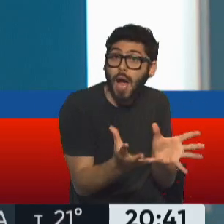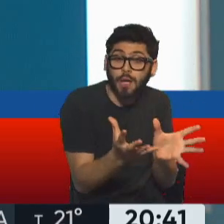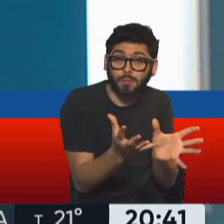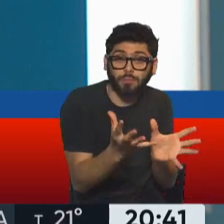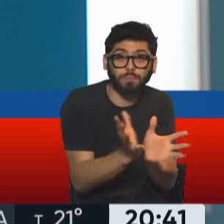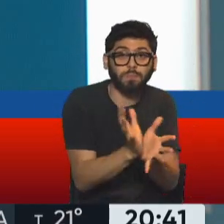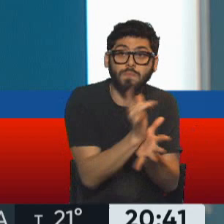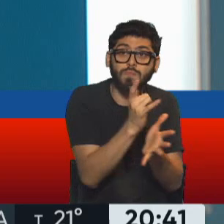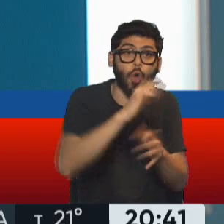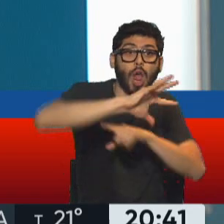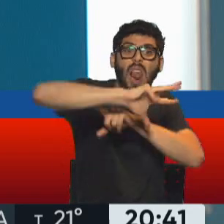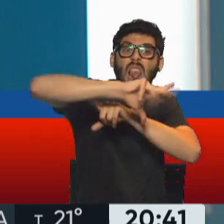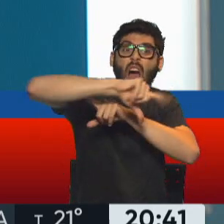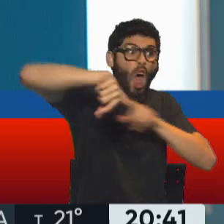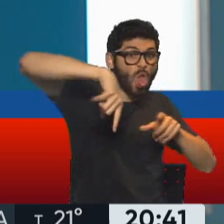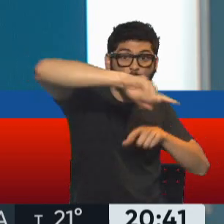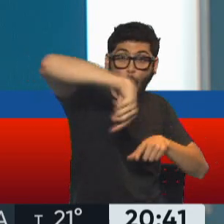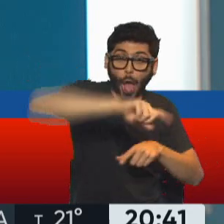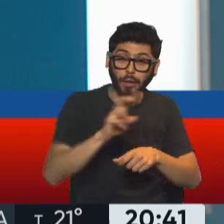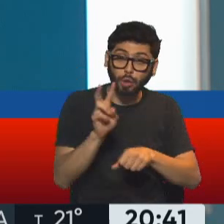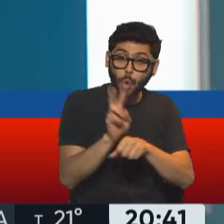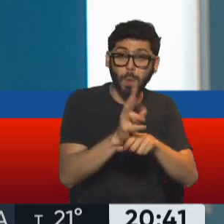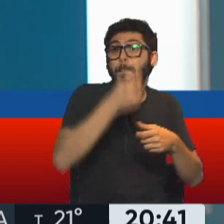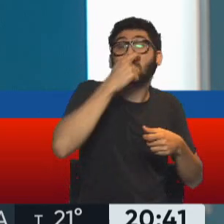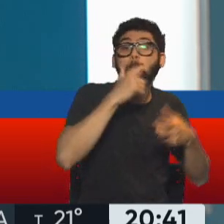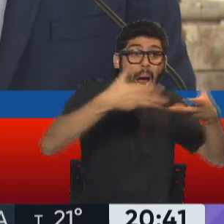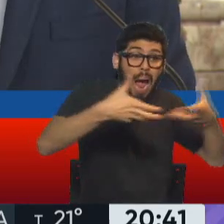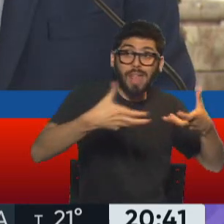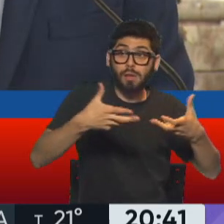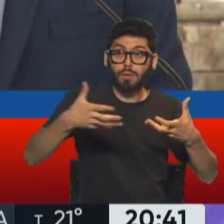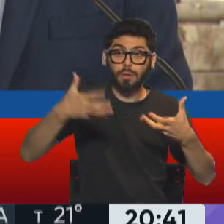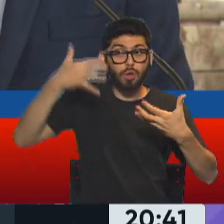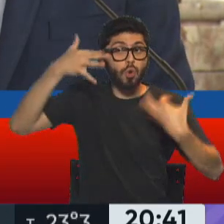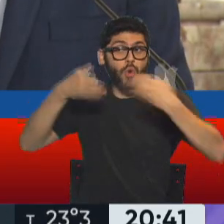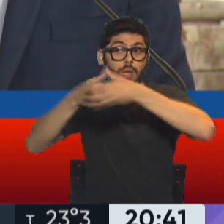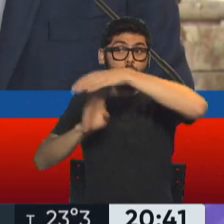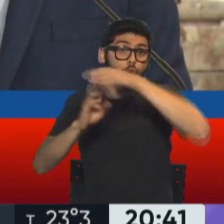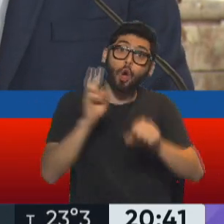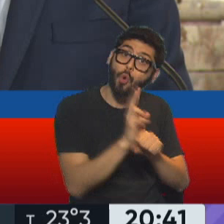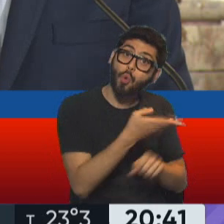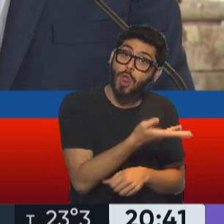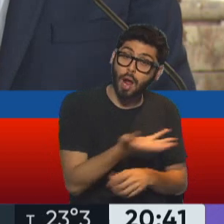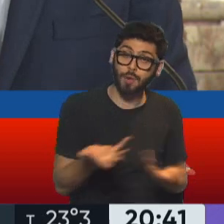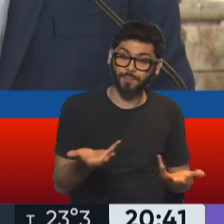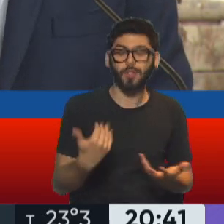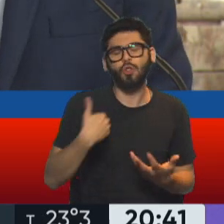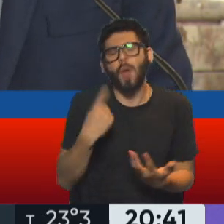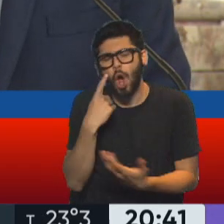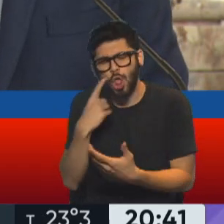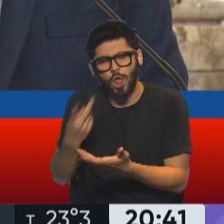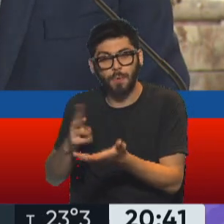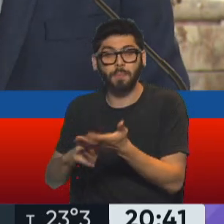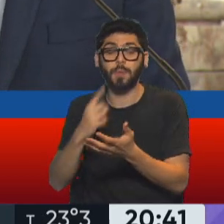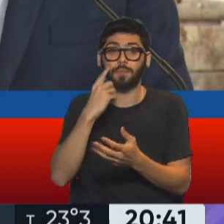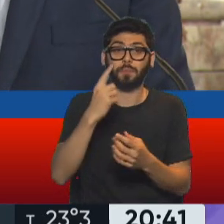de Alibaba y los 40 ladrones, que es el macrismo. Y lo curioso, uno mira los medios, ahora lo voy a checar de vuelta, ¿no? Pero mira